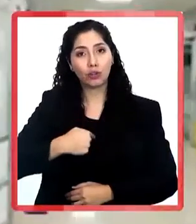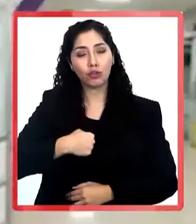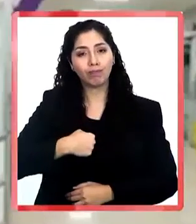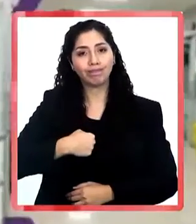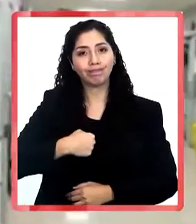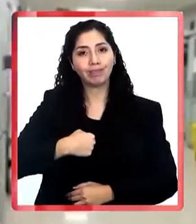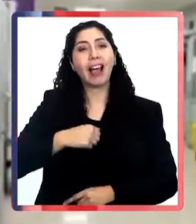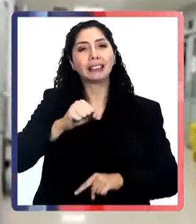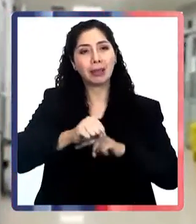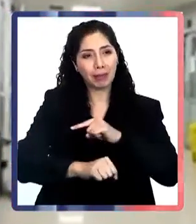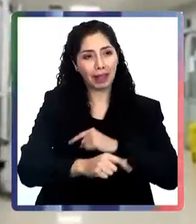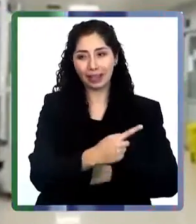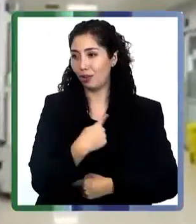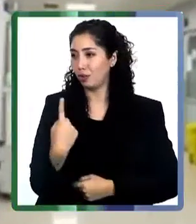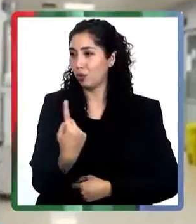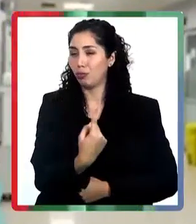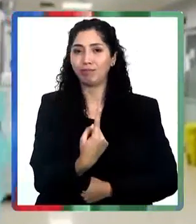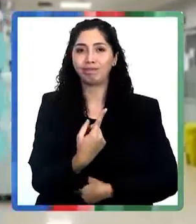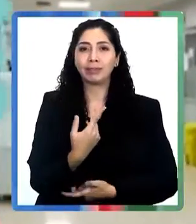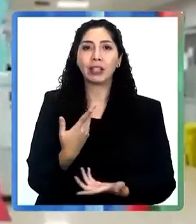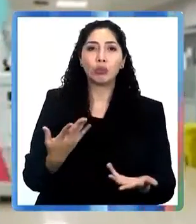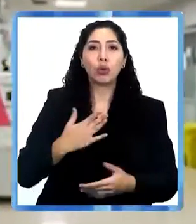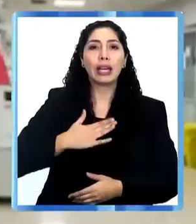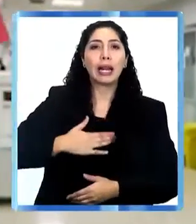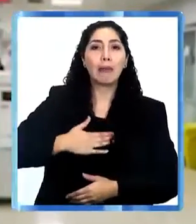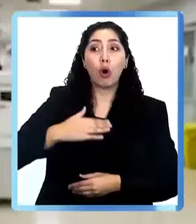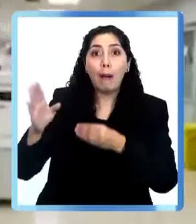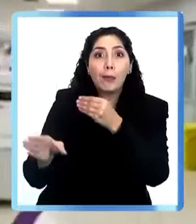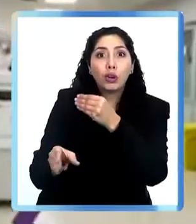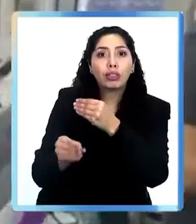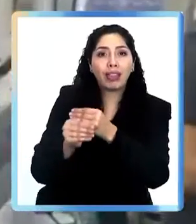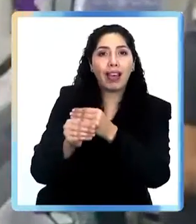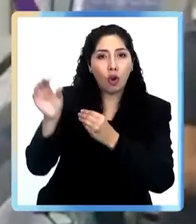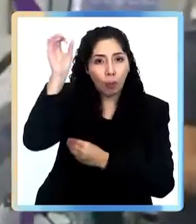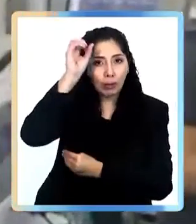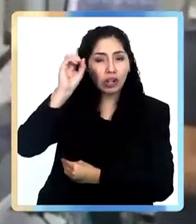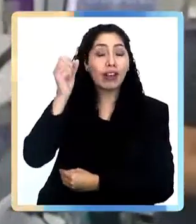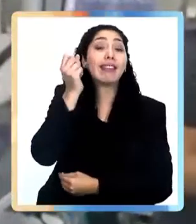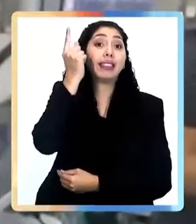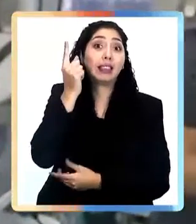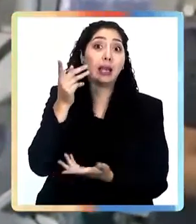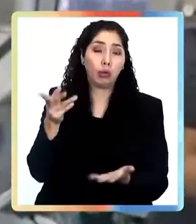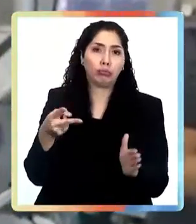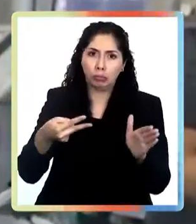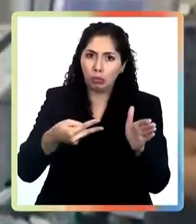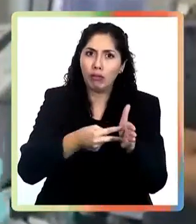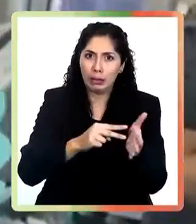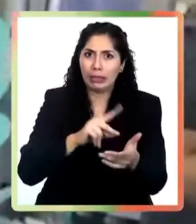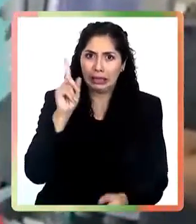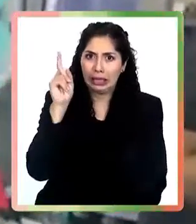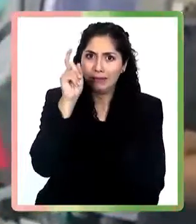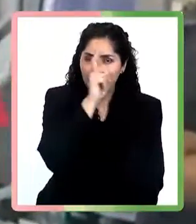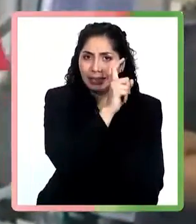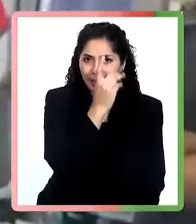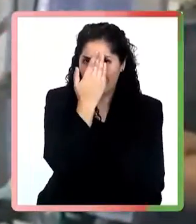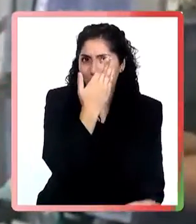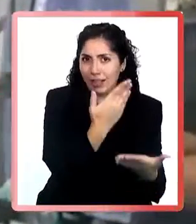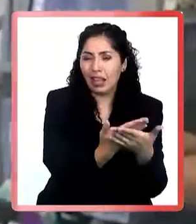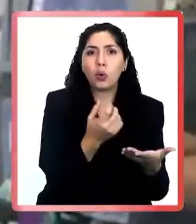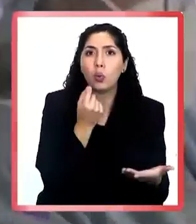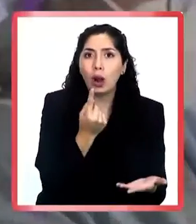reconocer que lo hicimos de buena fe y que entendemos las dificultades que es afrontar algo tan complejo